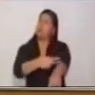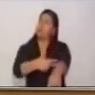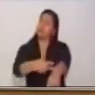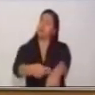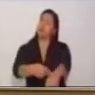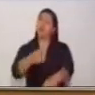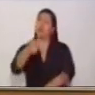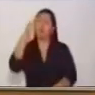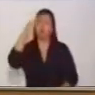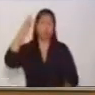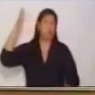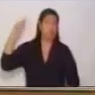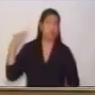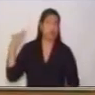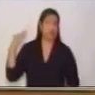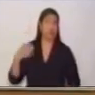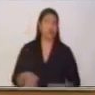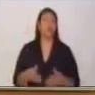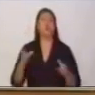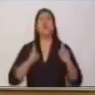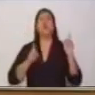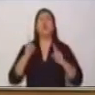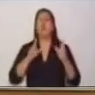vimos como ejemplo?